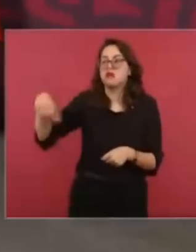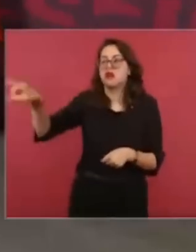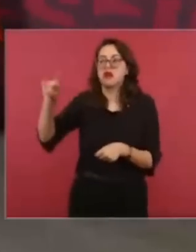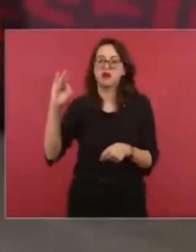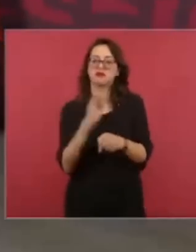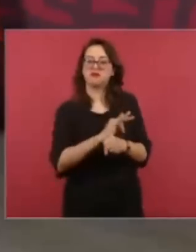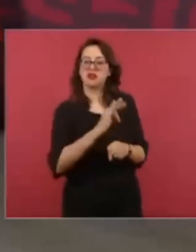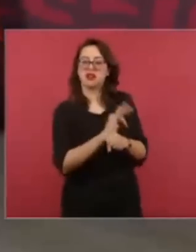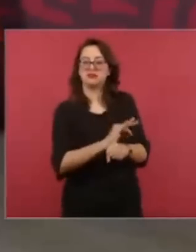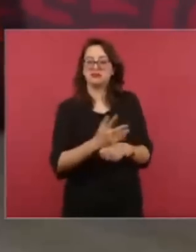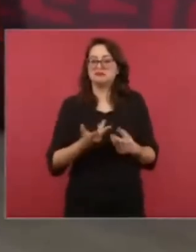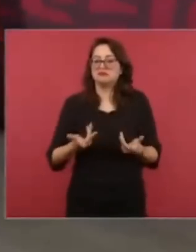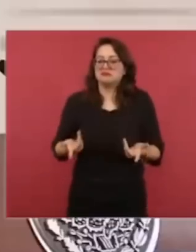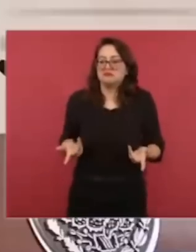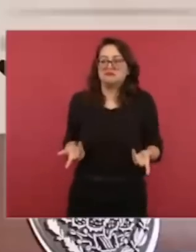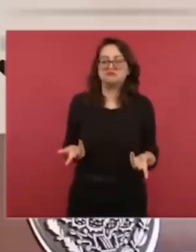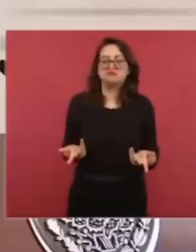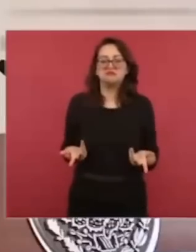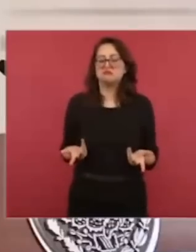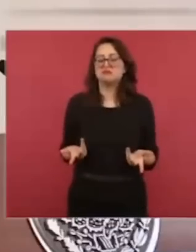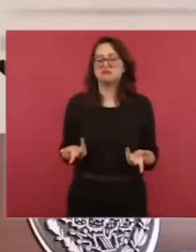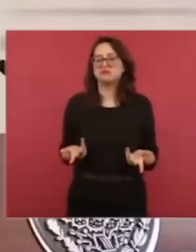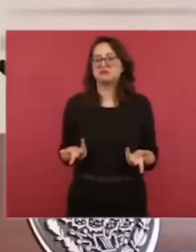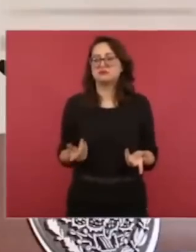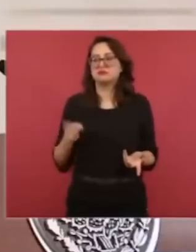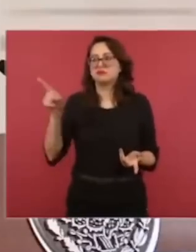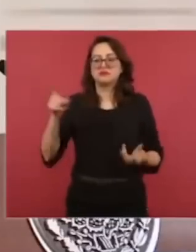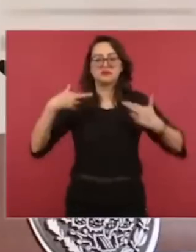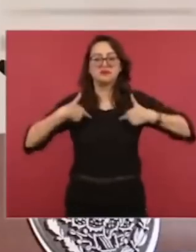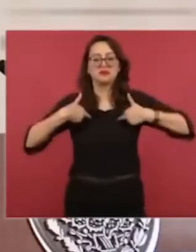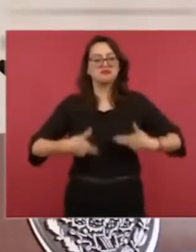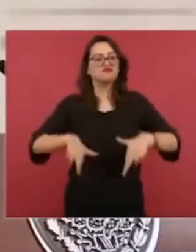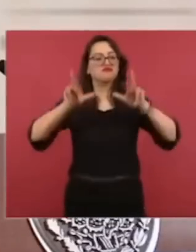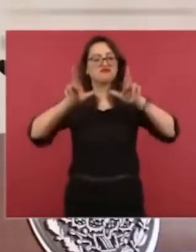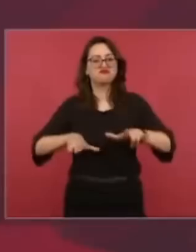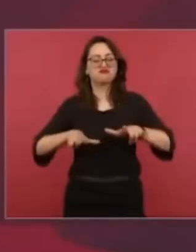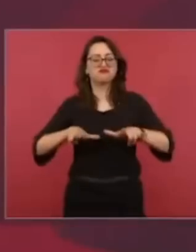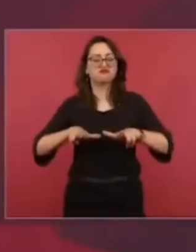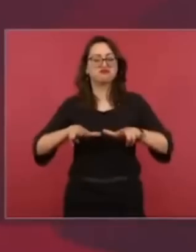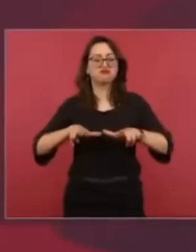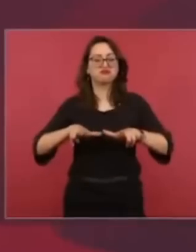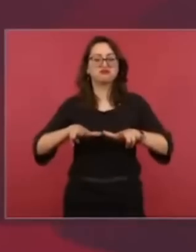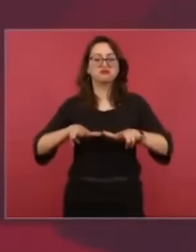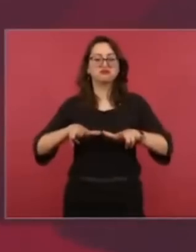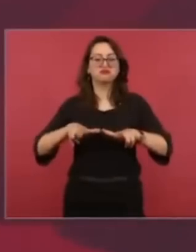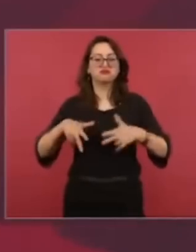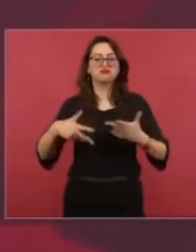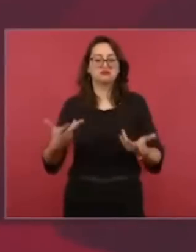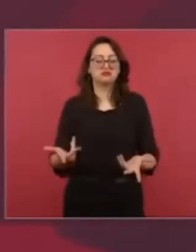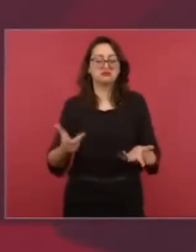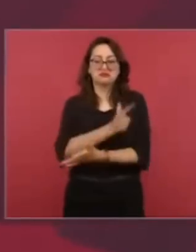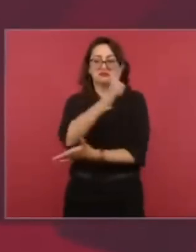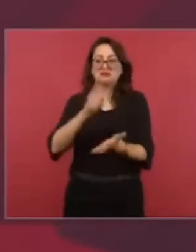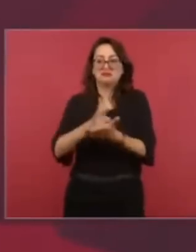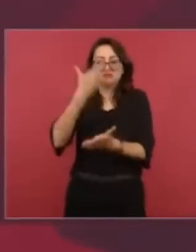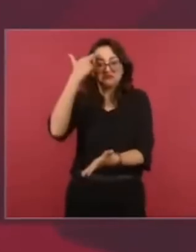Son como representantes de la delincuencia